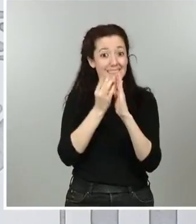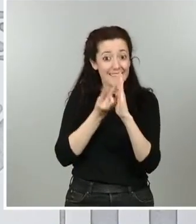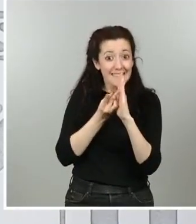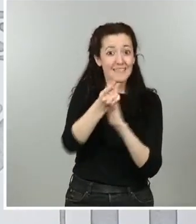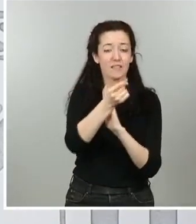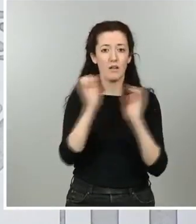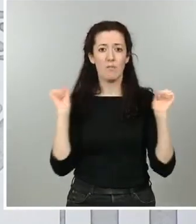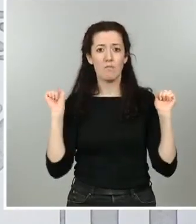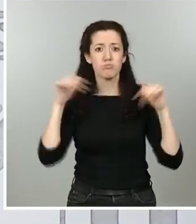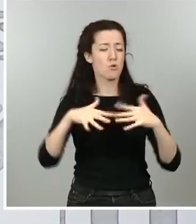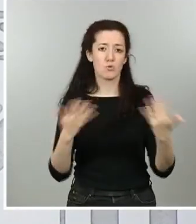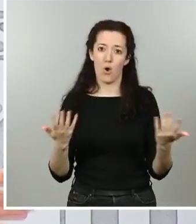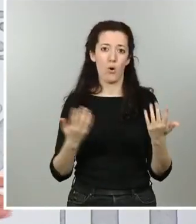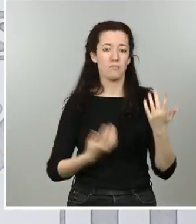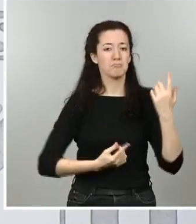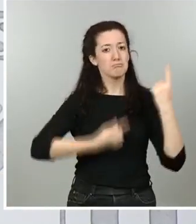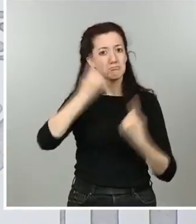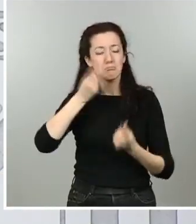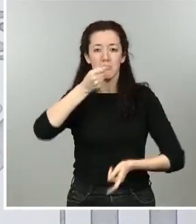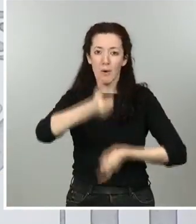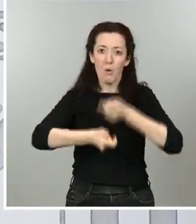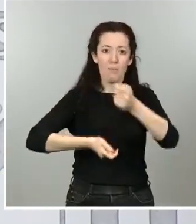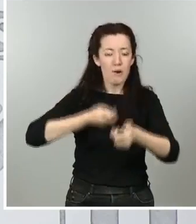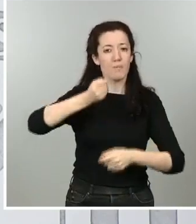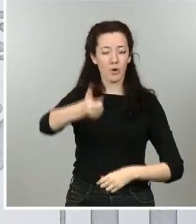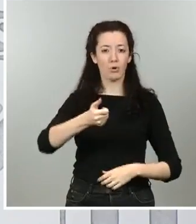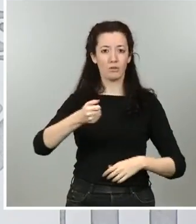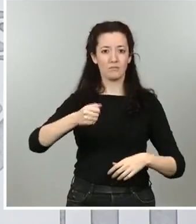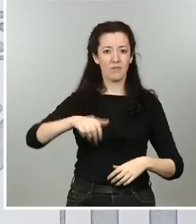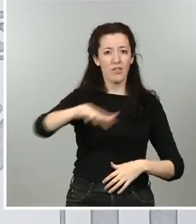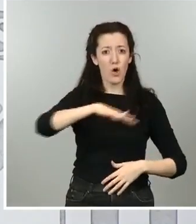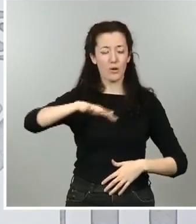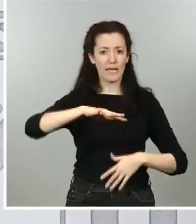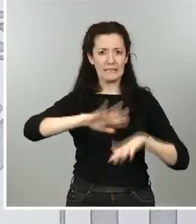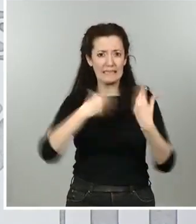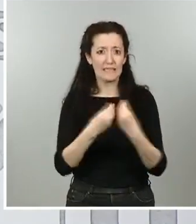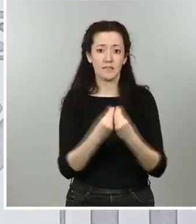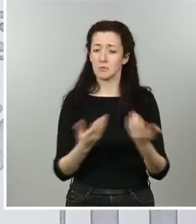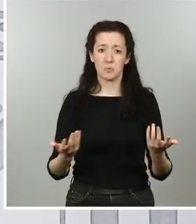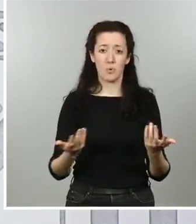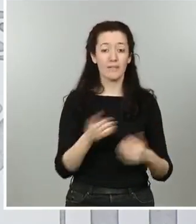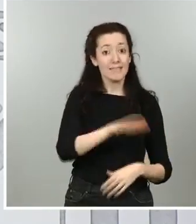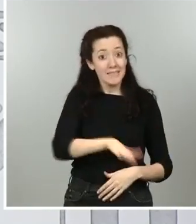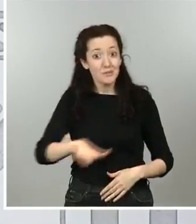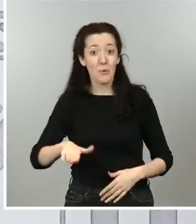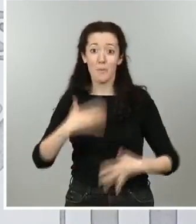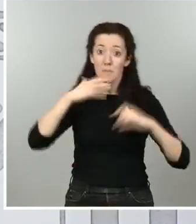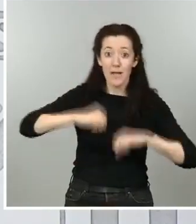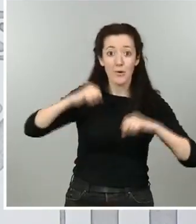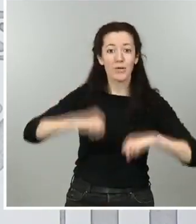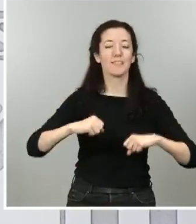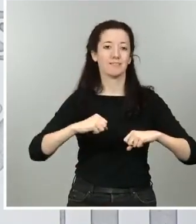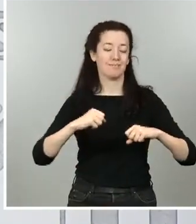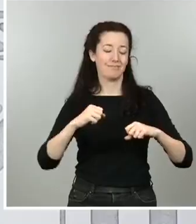evitado aglomeraciones y desde los niños hasta nuestros mayores han podido disfrutar de un tiempo de ocio anhelado, más